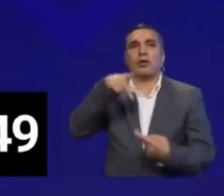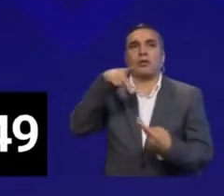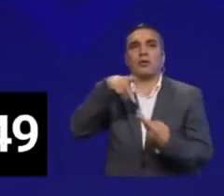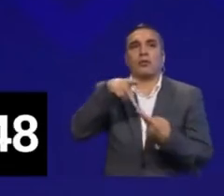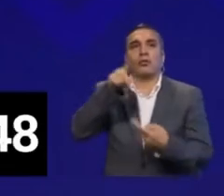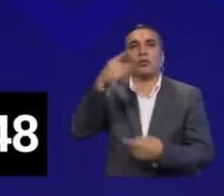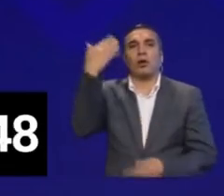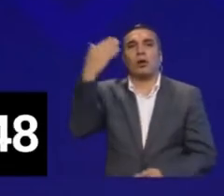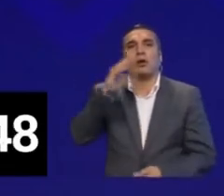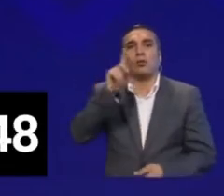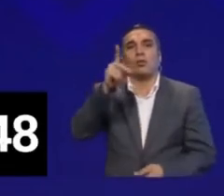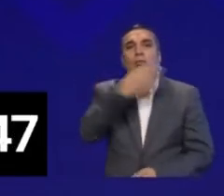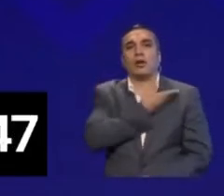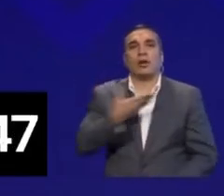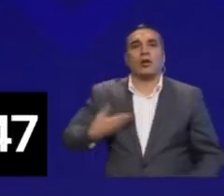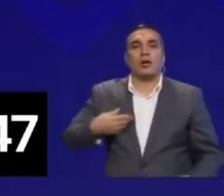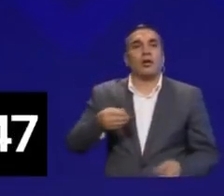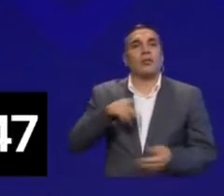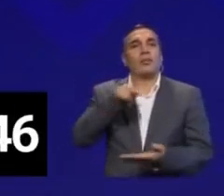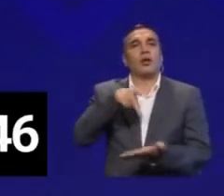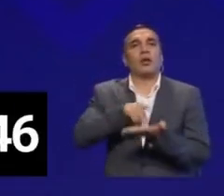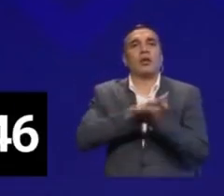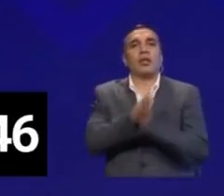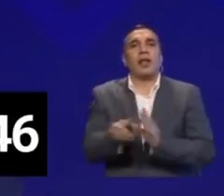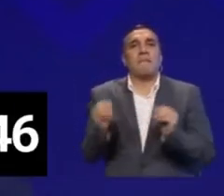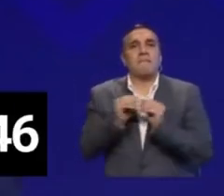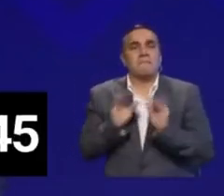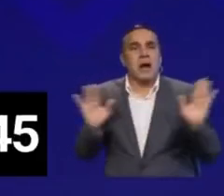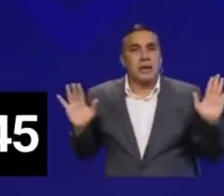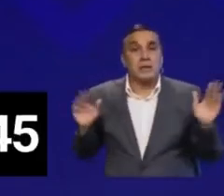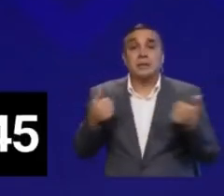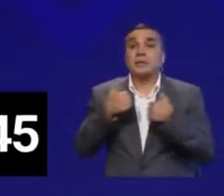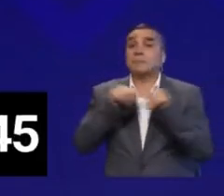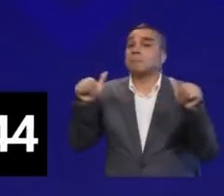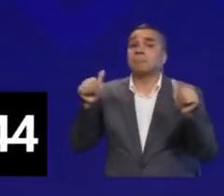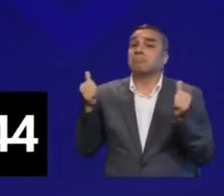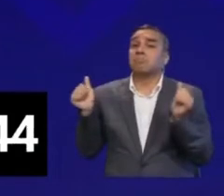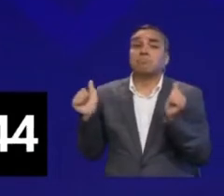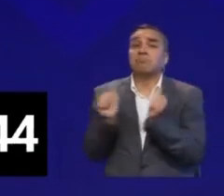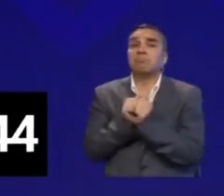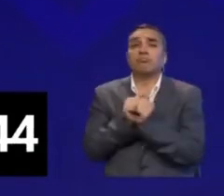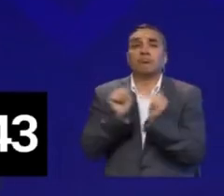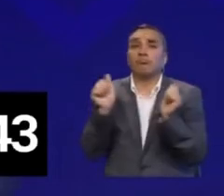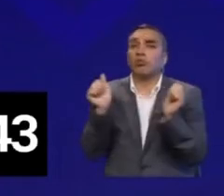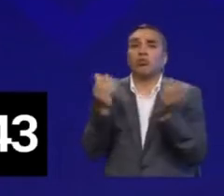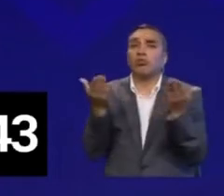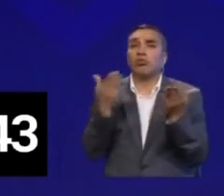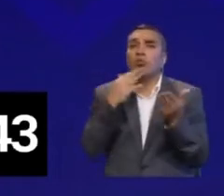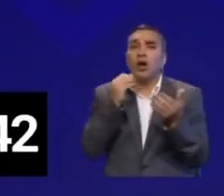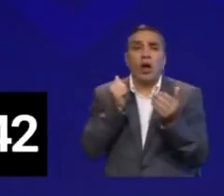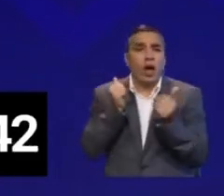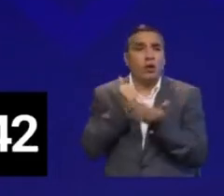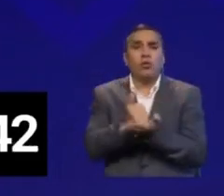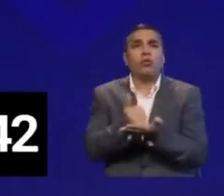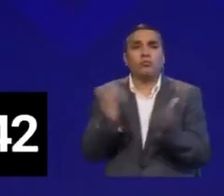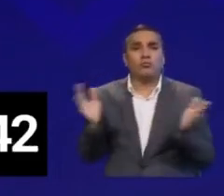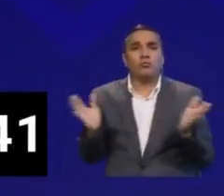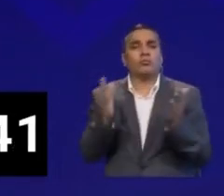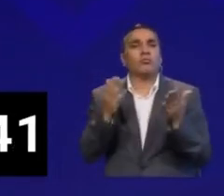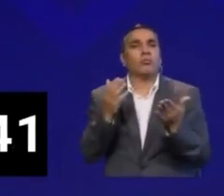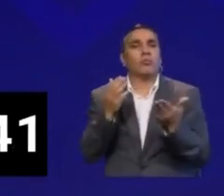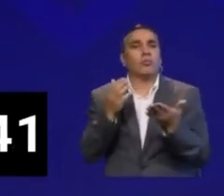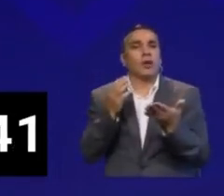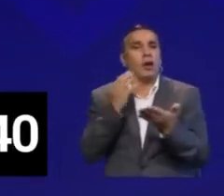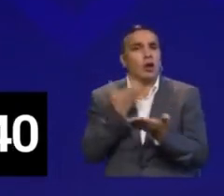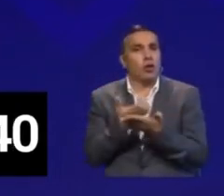un alcalde y un presidente de la Junta Parroquial. Esta autonomía tiene que ir acompañado con impulso y motivación económica. Para